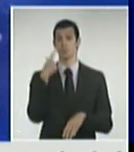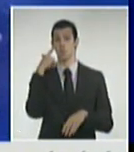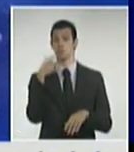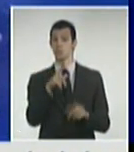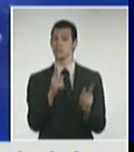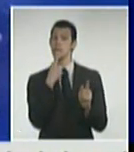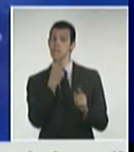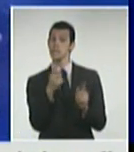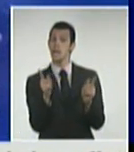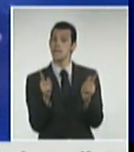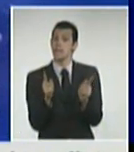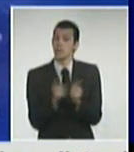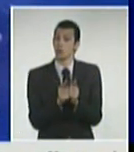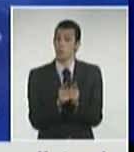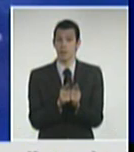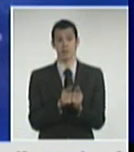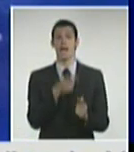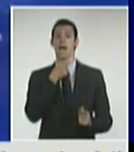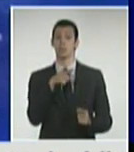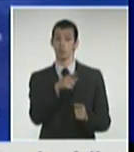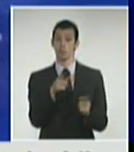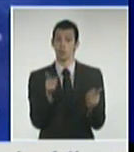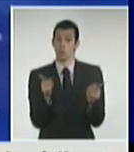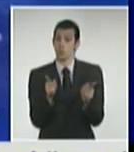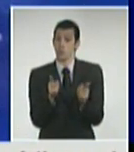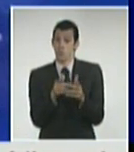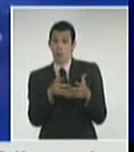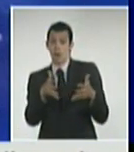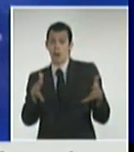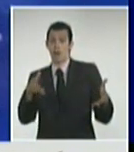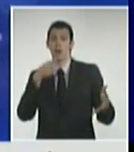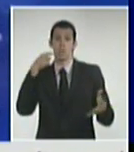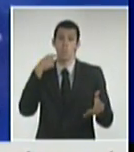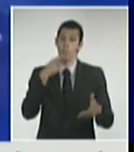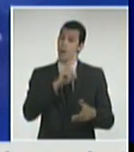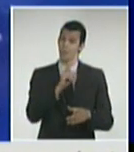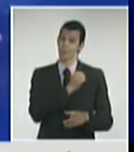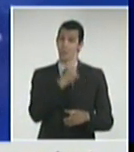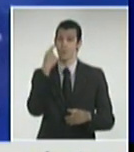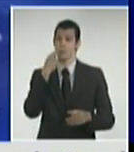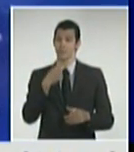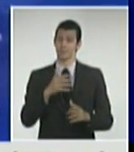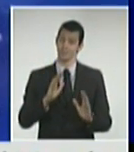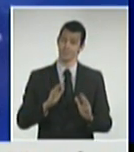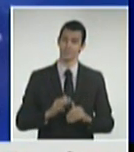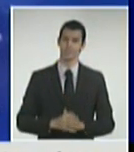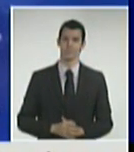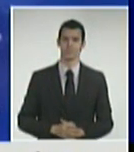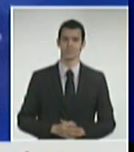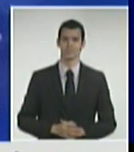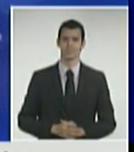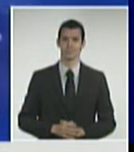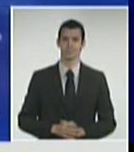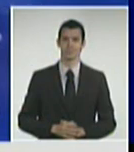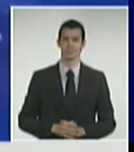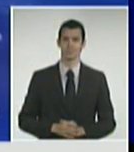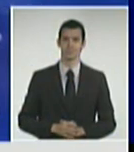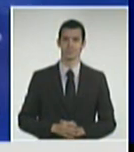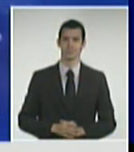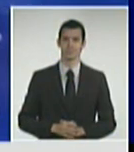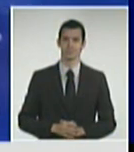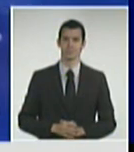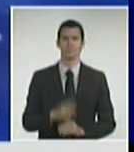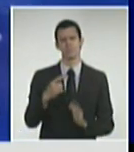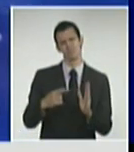y que el pueblo sepa lo que está ocurriendo a diario, doctor. Que le permita accionar. Claro que sí. Sobre todo eso, accionar,